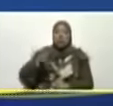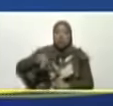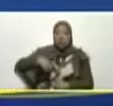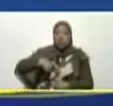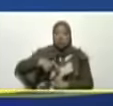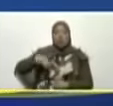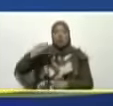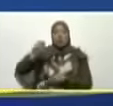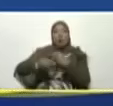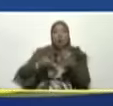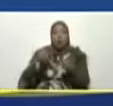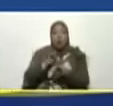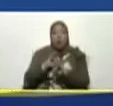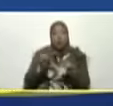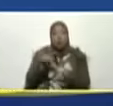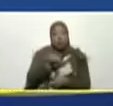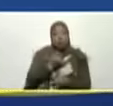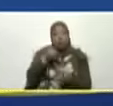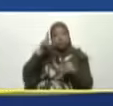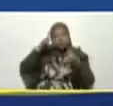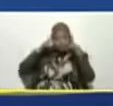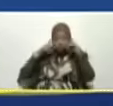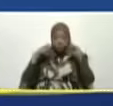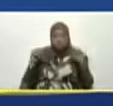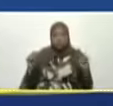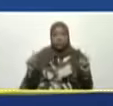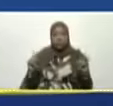como seres individuales, profesionales,